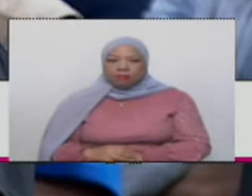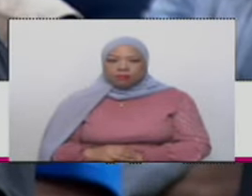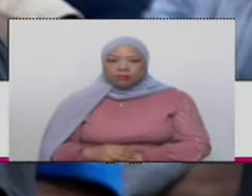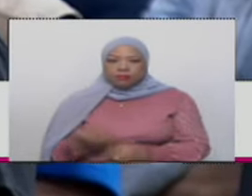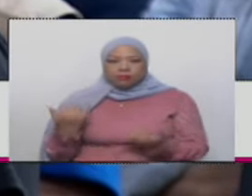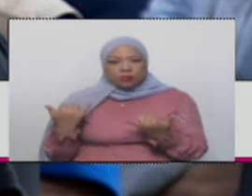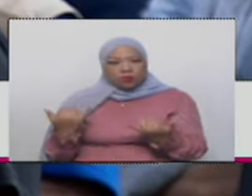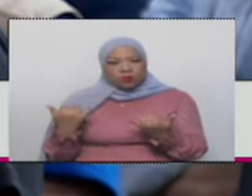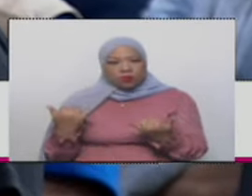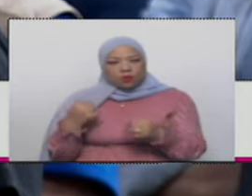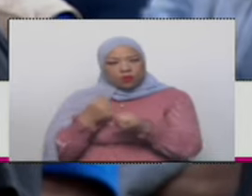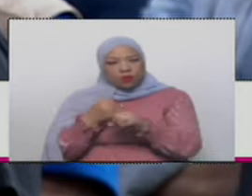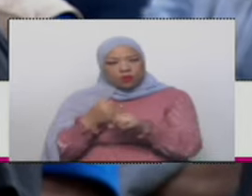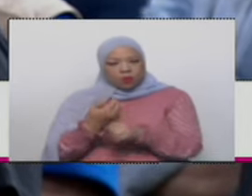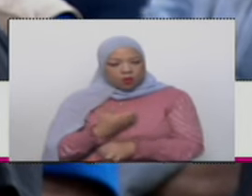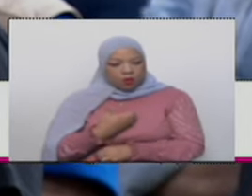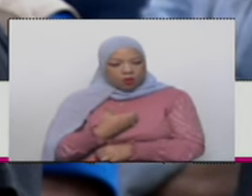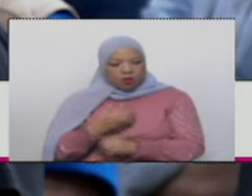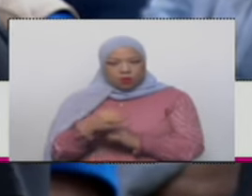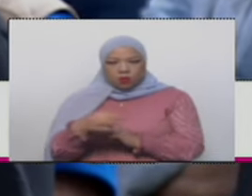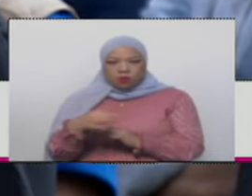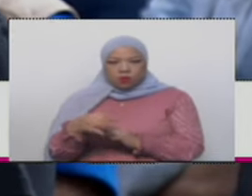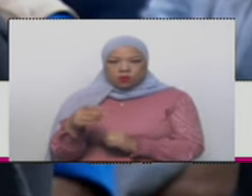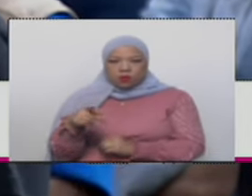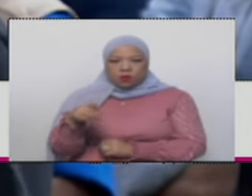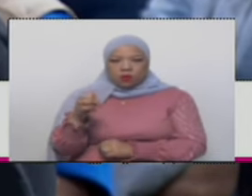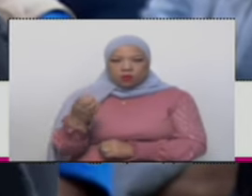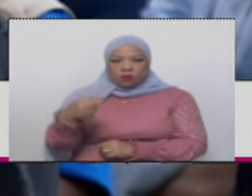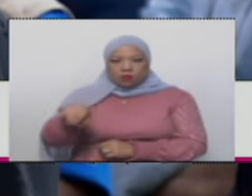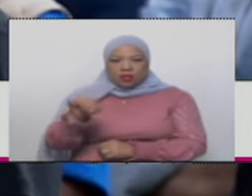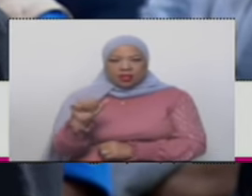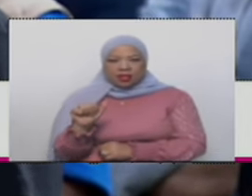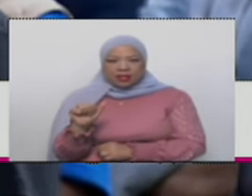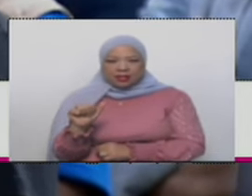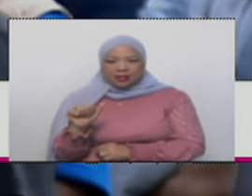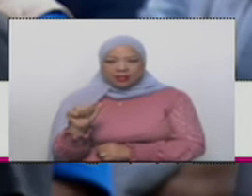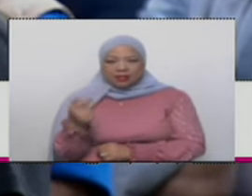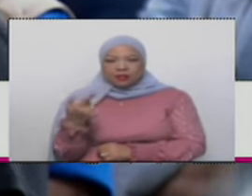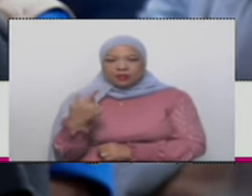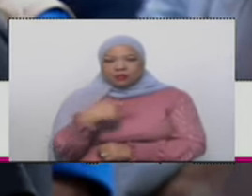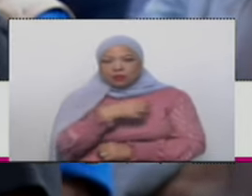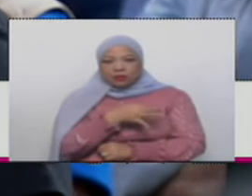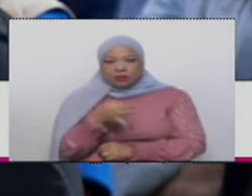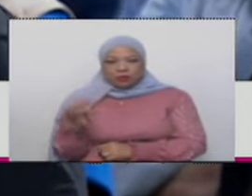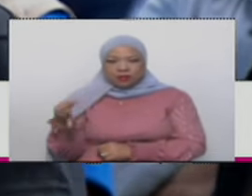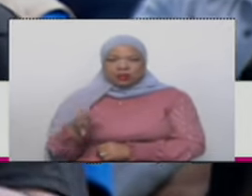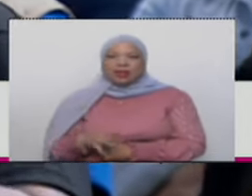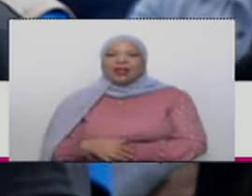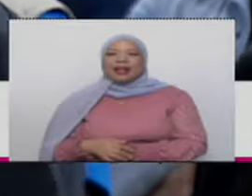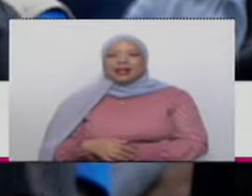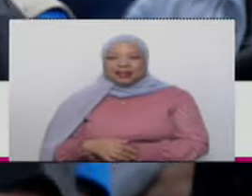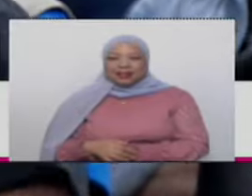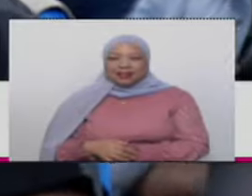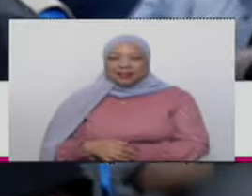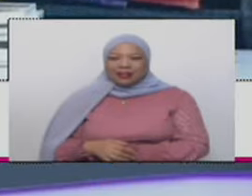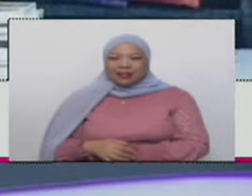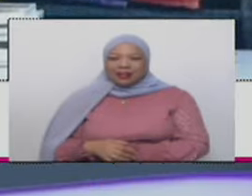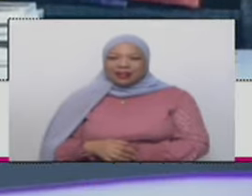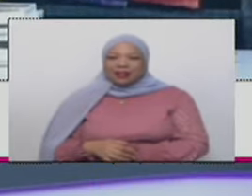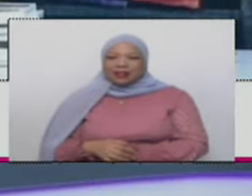Actualmente se desempeña alcalde del municipio de Peña, Yaritagua. O sea, nadie es perfecto, puede poner aquí.